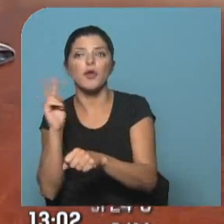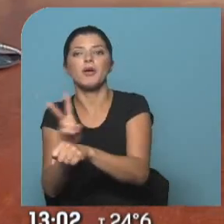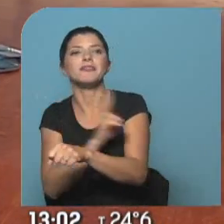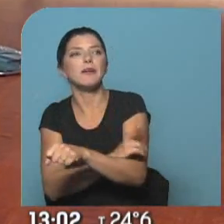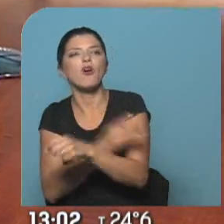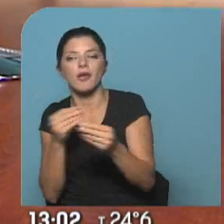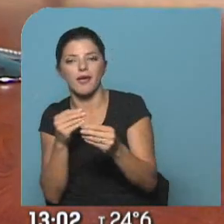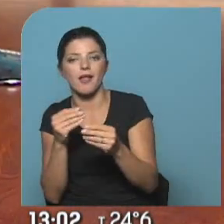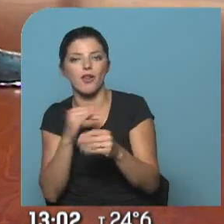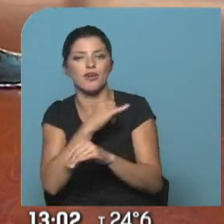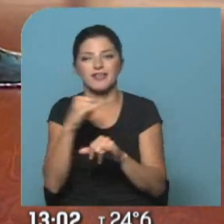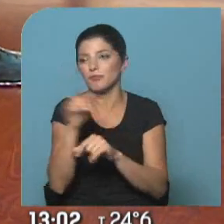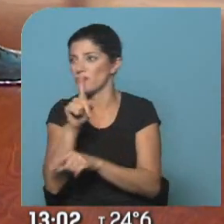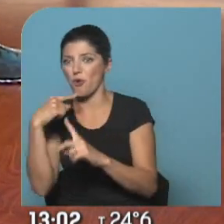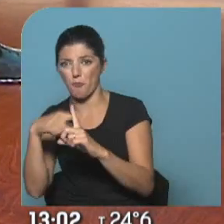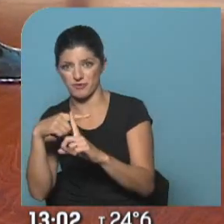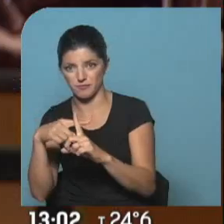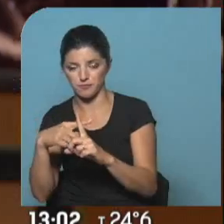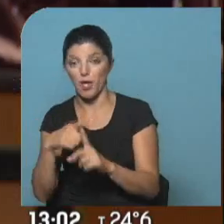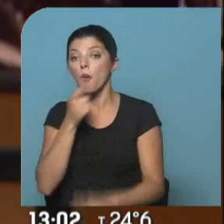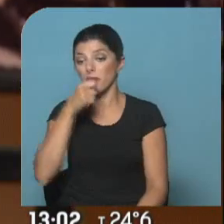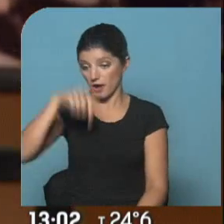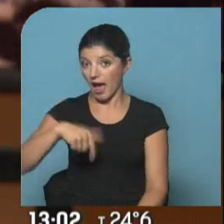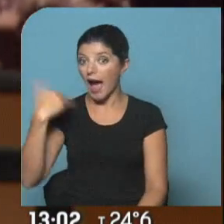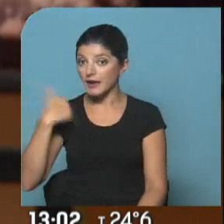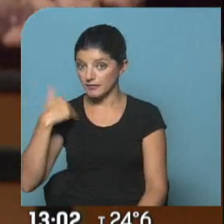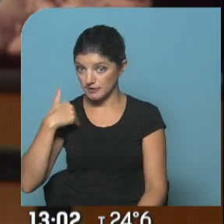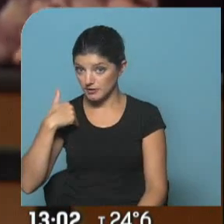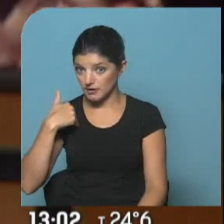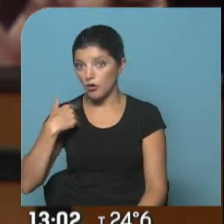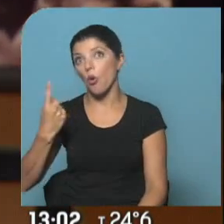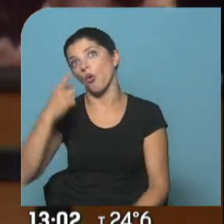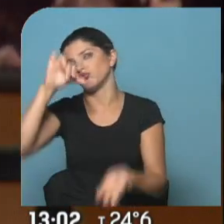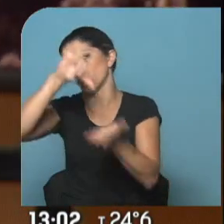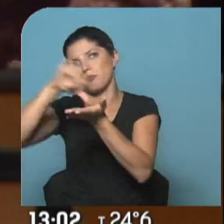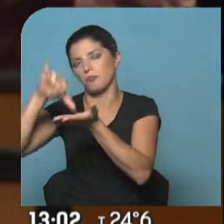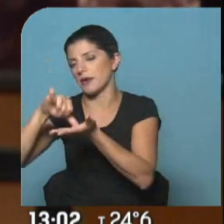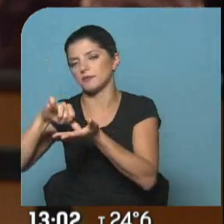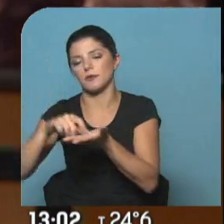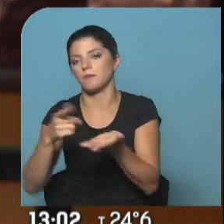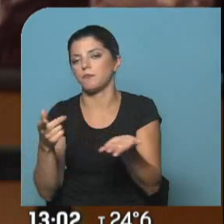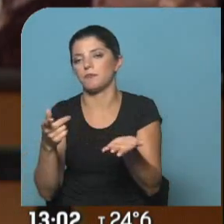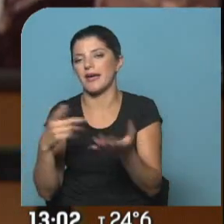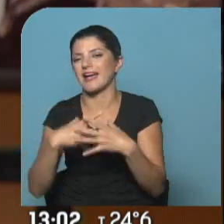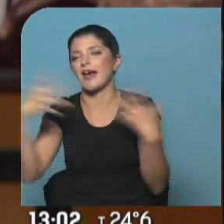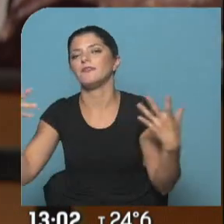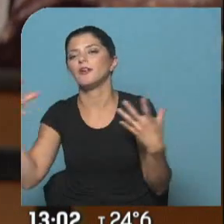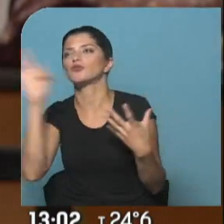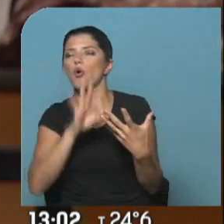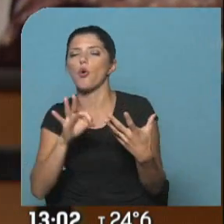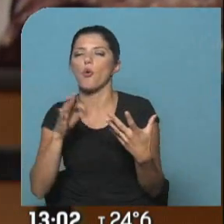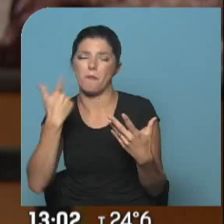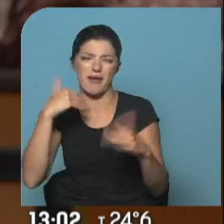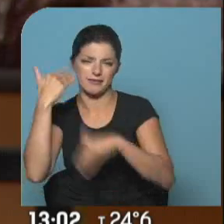ahí. En un país, por ejemplo, como Argentina, como puede ser el caso de otros países grandes, como puede ser, digamos, grandes o institucionalmente más